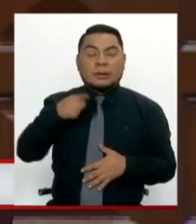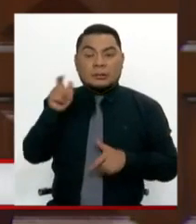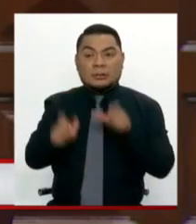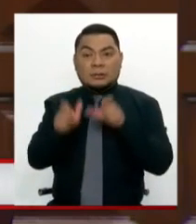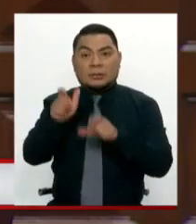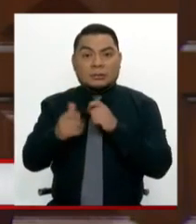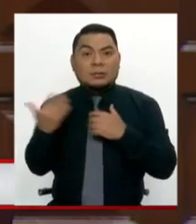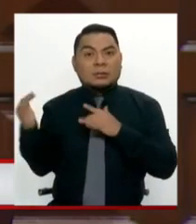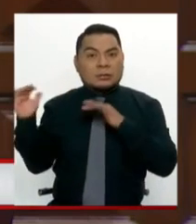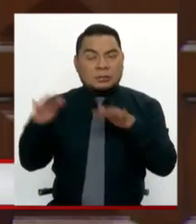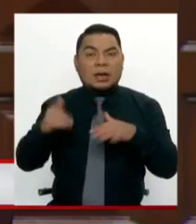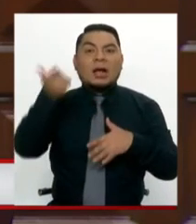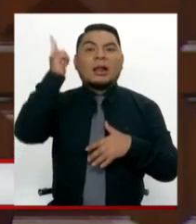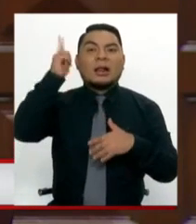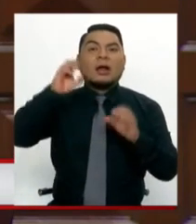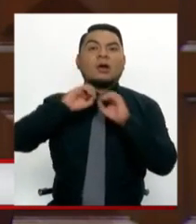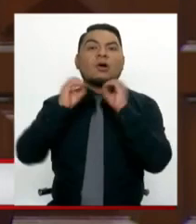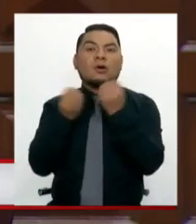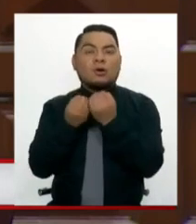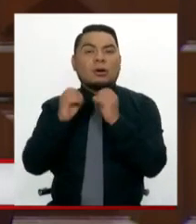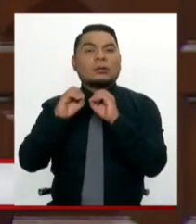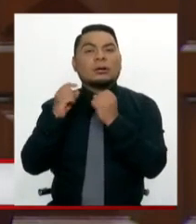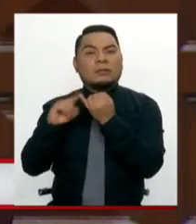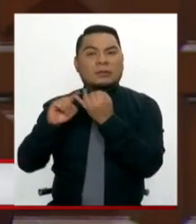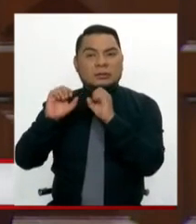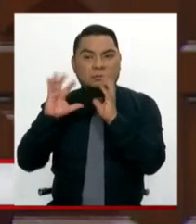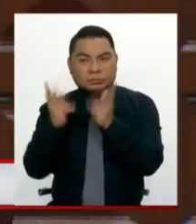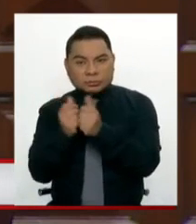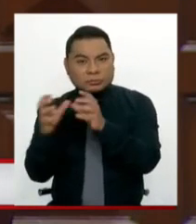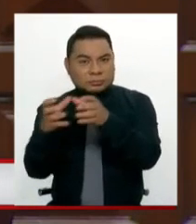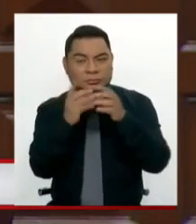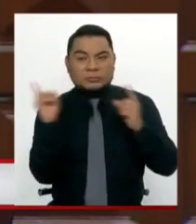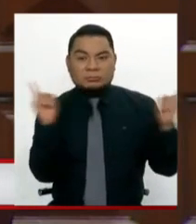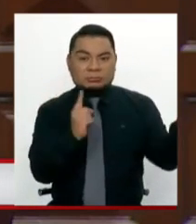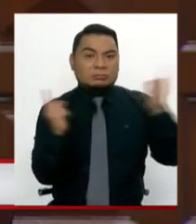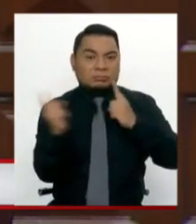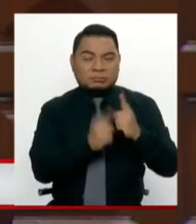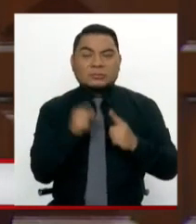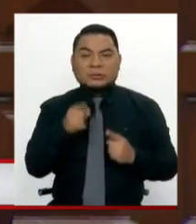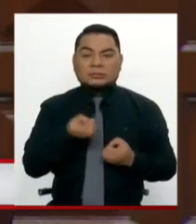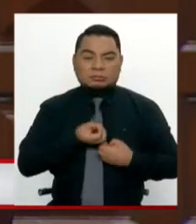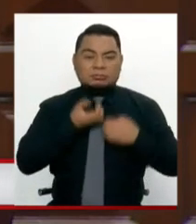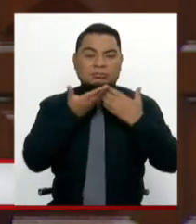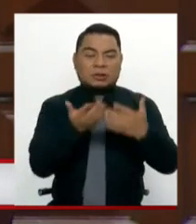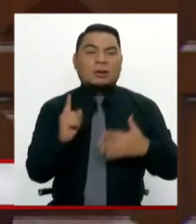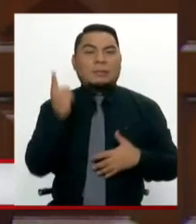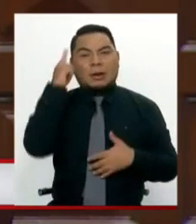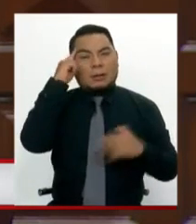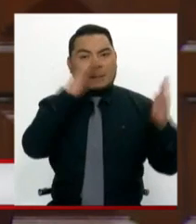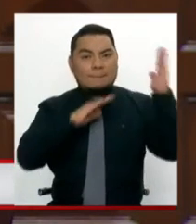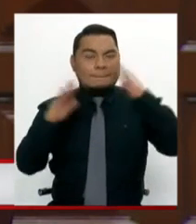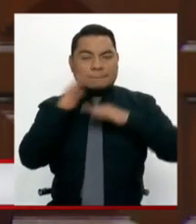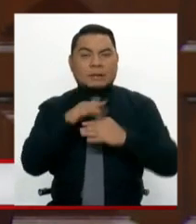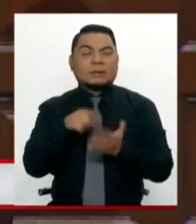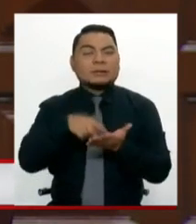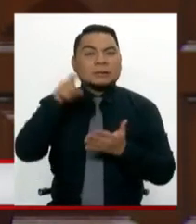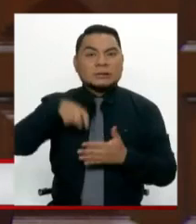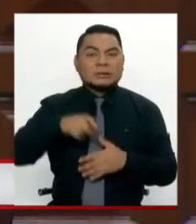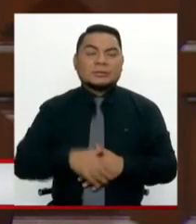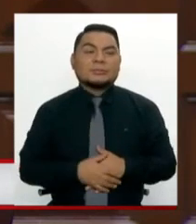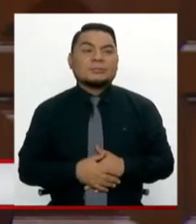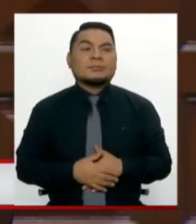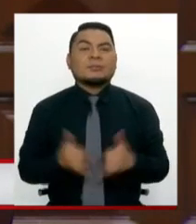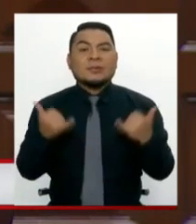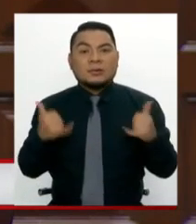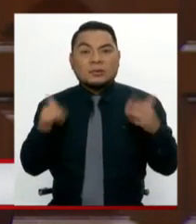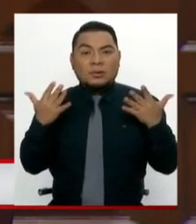ciudadanos y ciudadanas dirigentes de la sociedad civil, donde han podido expresar sus principales preocupaciones y demandas.